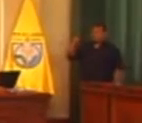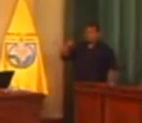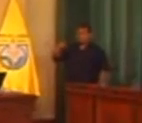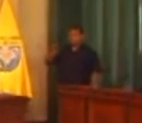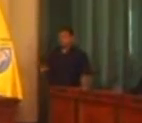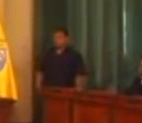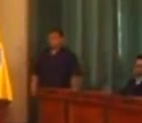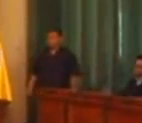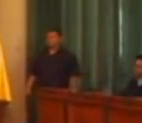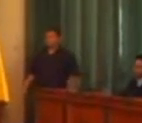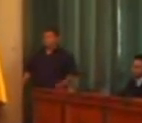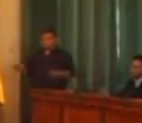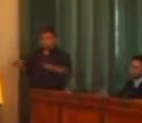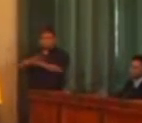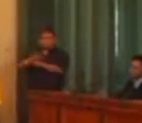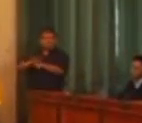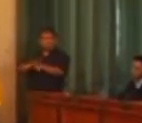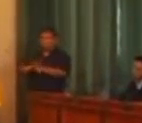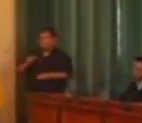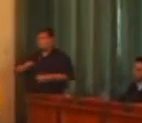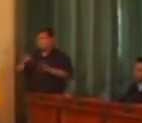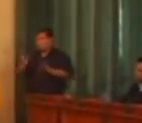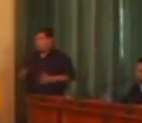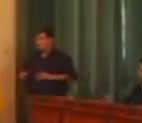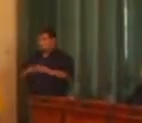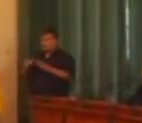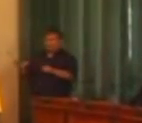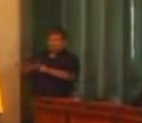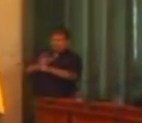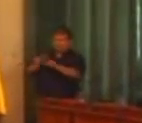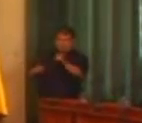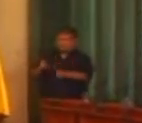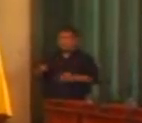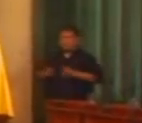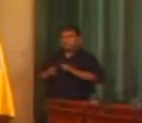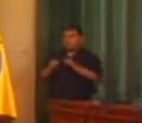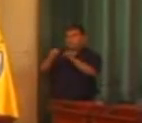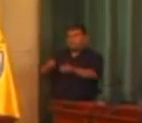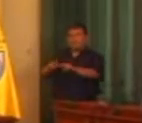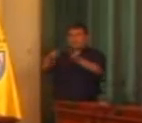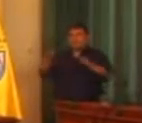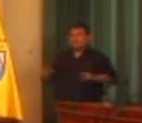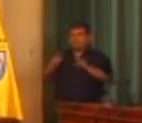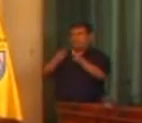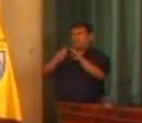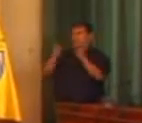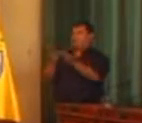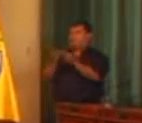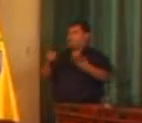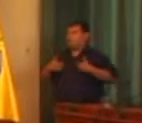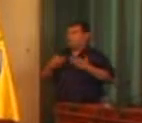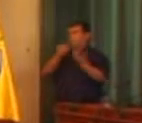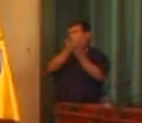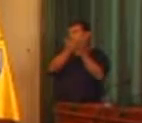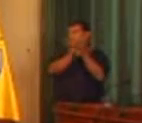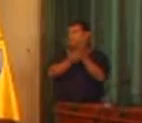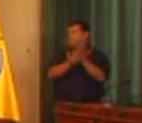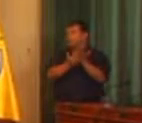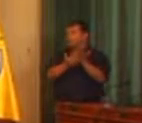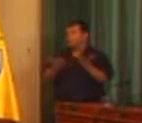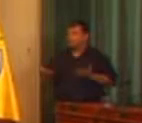Locio. Sí. Hay quórum, señor alcalde. Muy bien, con el quórum reglamentario damos por instalada la sesión y tenemos un acta